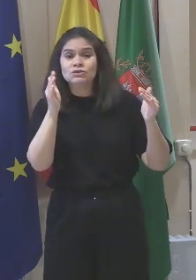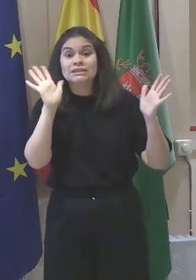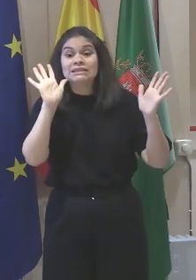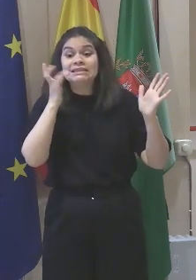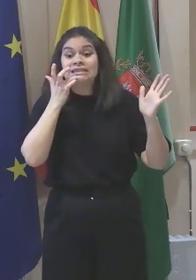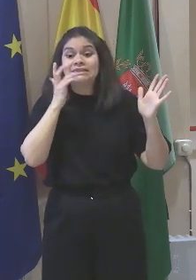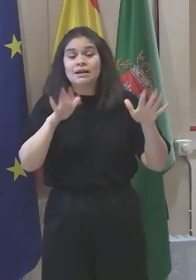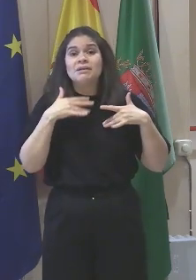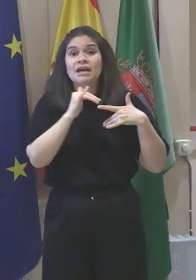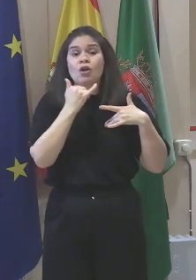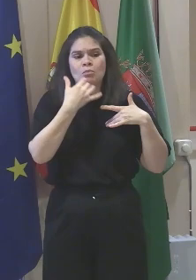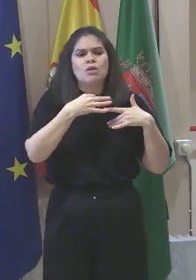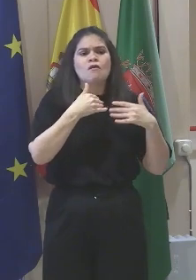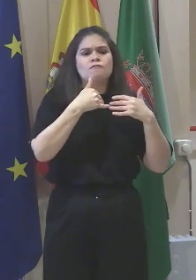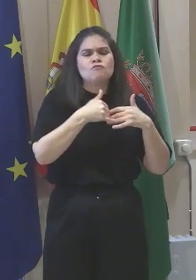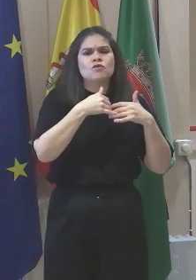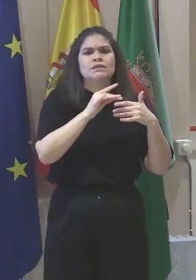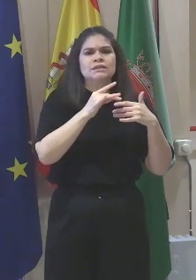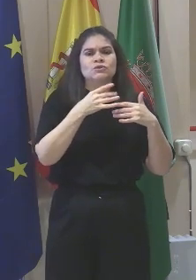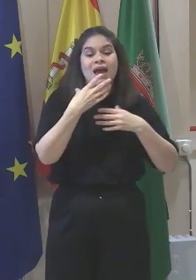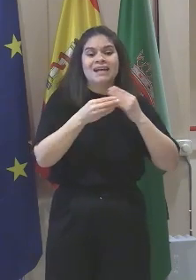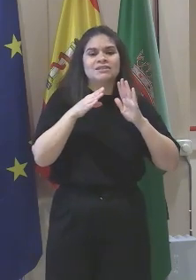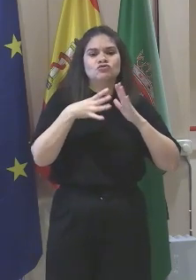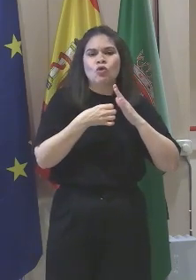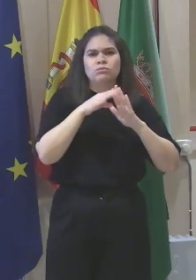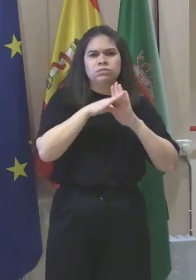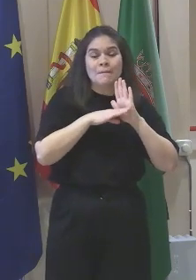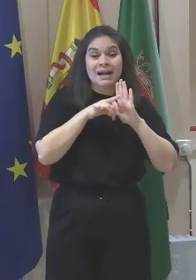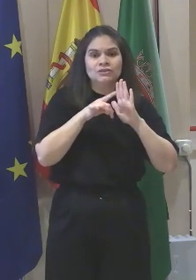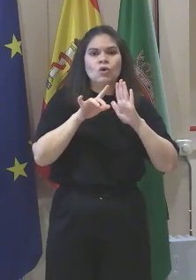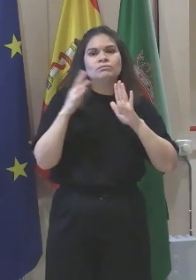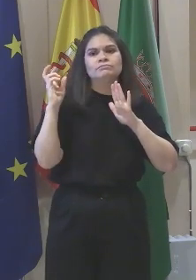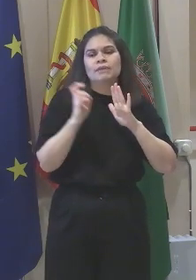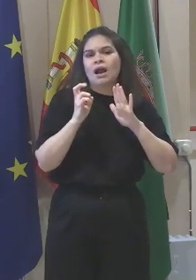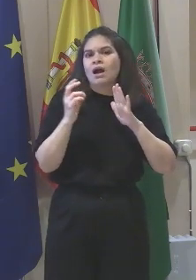que puede funcionar, pues se dan todos los pasos para que eso llegue cuanto antes.